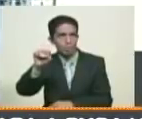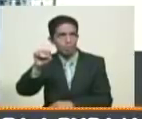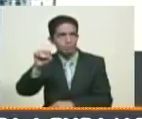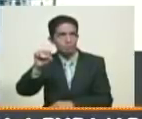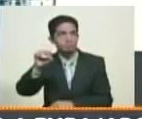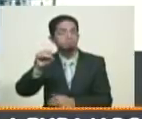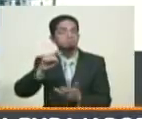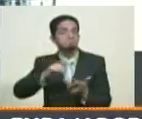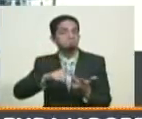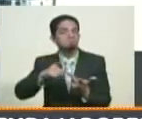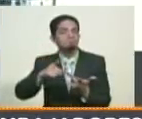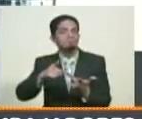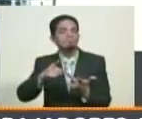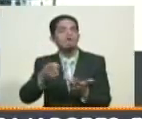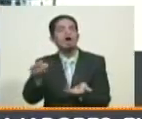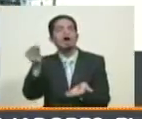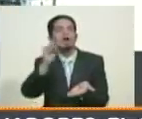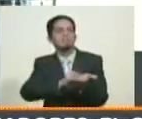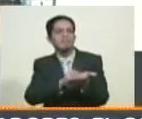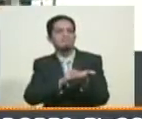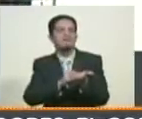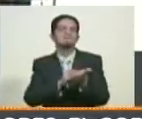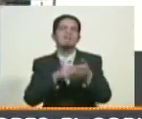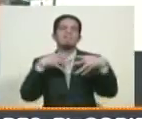dieron acciones de violencia porque un grupo